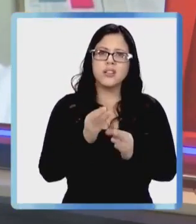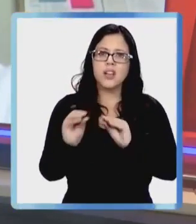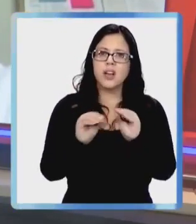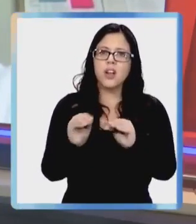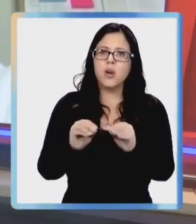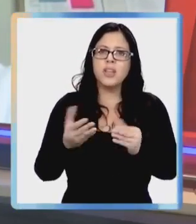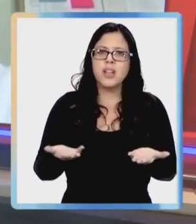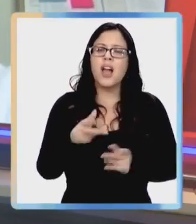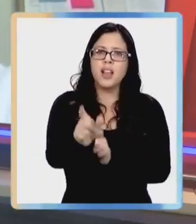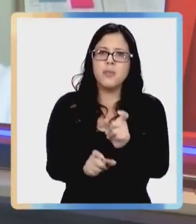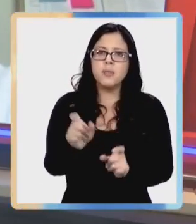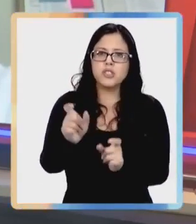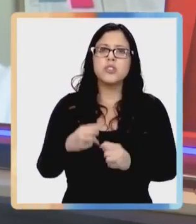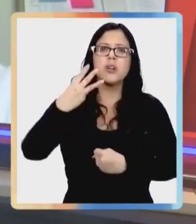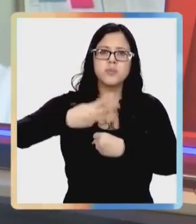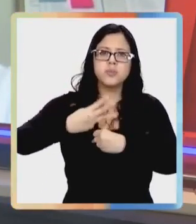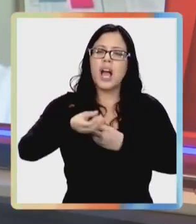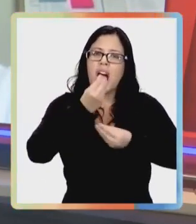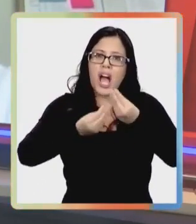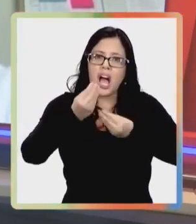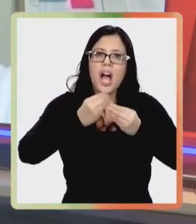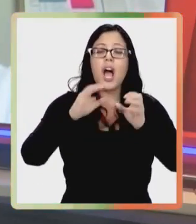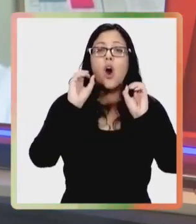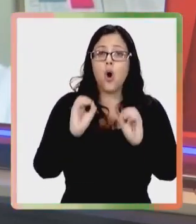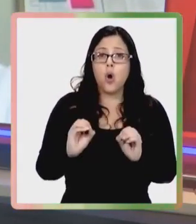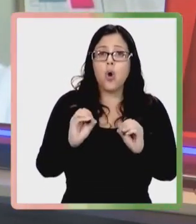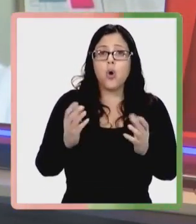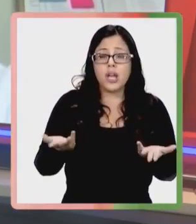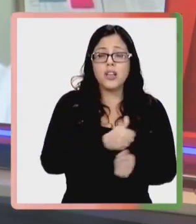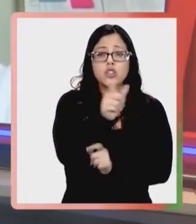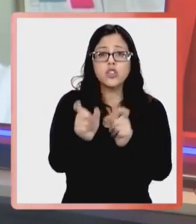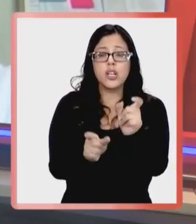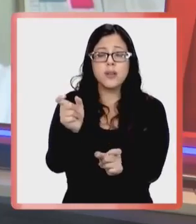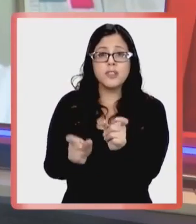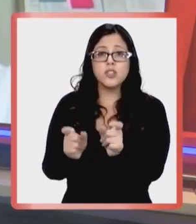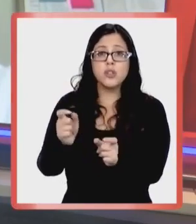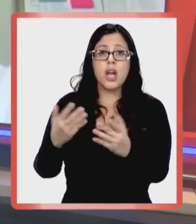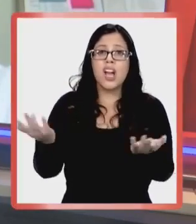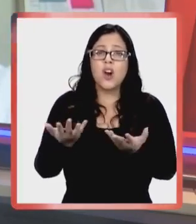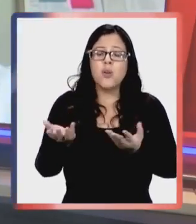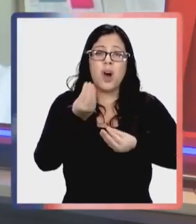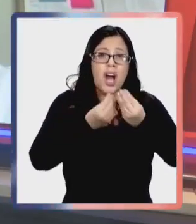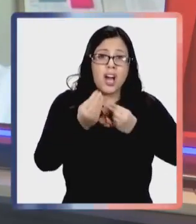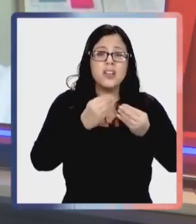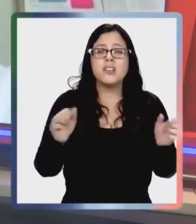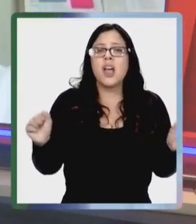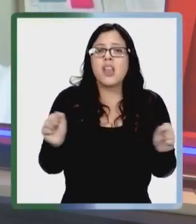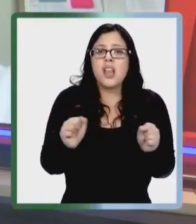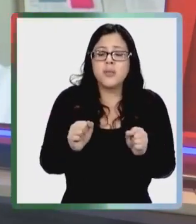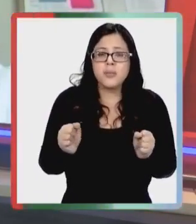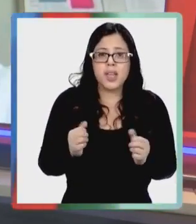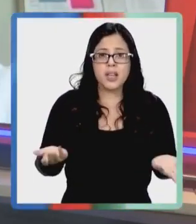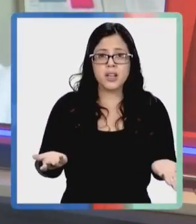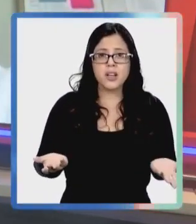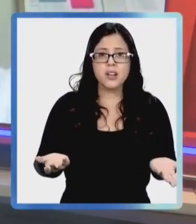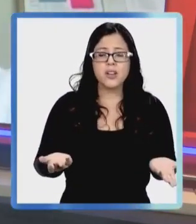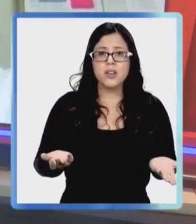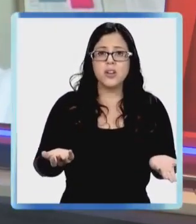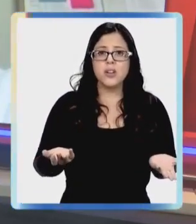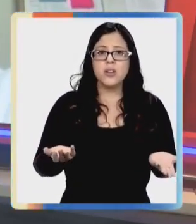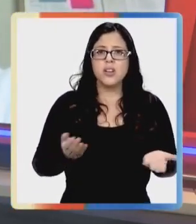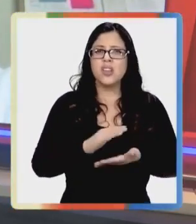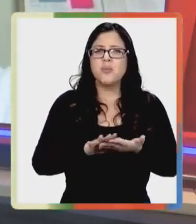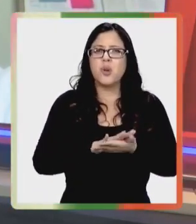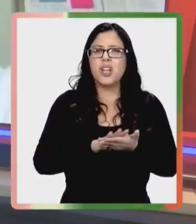¿cómo recomendaría usted a esas personas mayores alimentarse, o en general a todas las personas, cómo alimentarse en el invierno y a